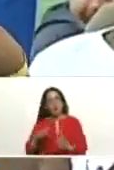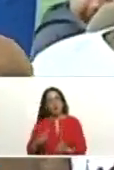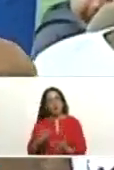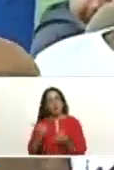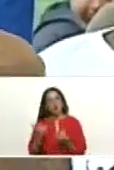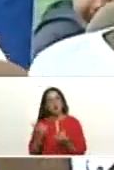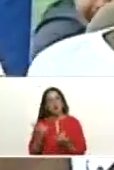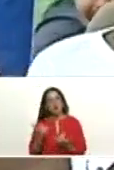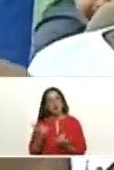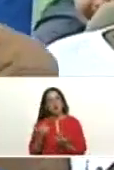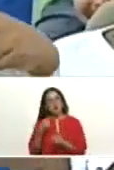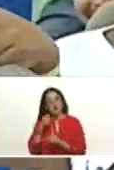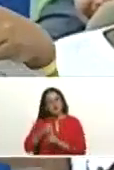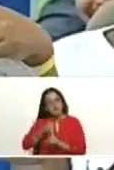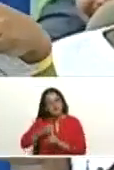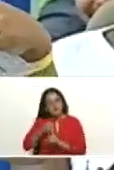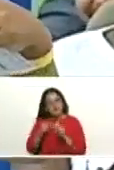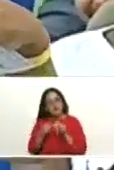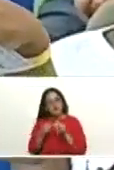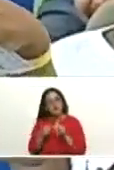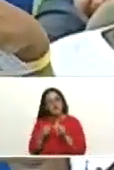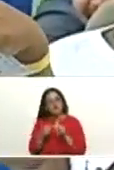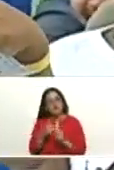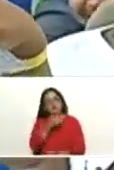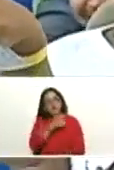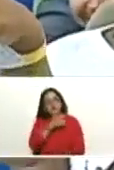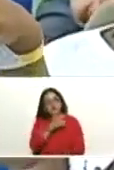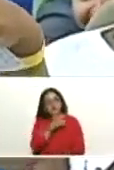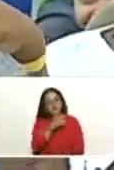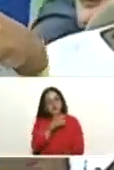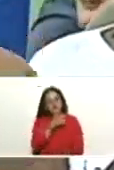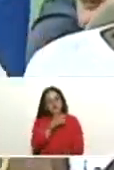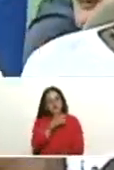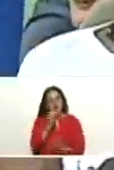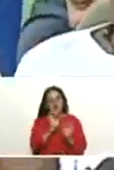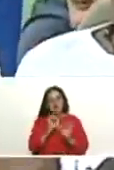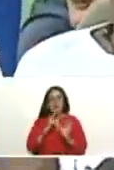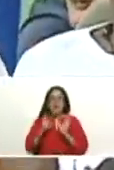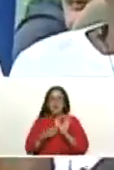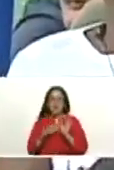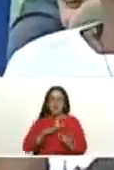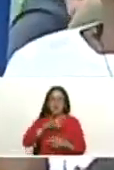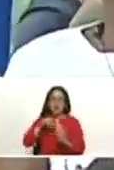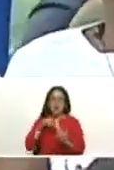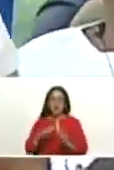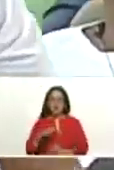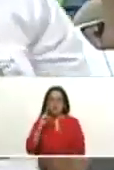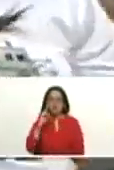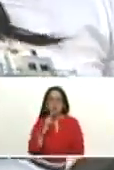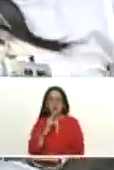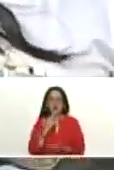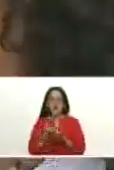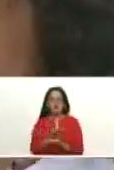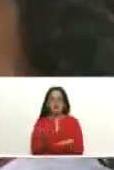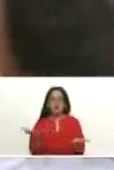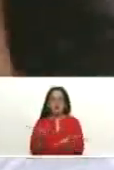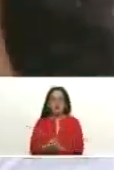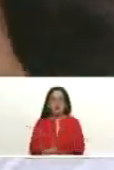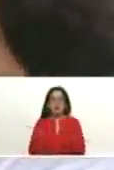esta trinchera seguimos rodilla en tierra para la consolidación de nuestra revolución bolivariana. Gracias.